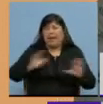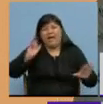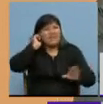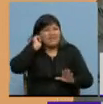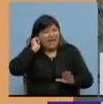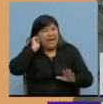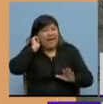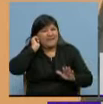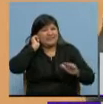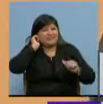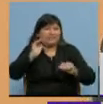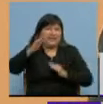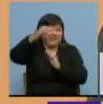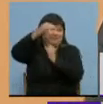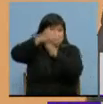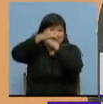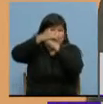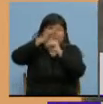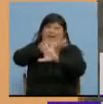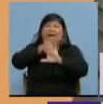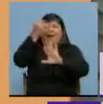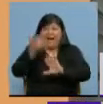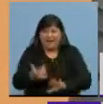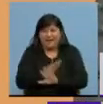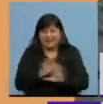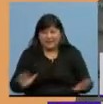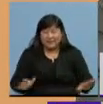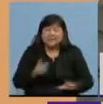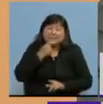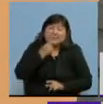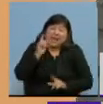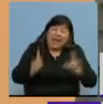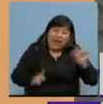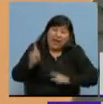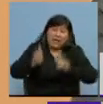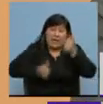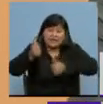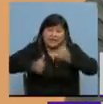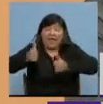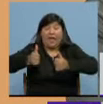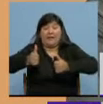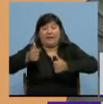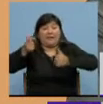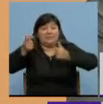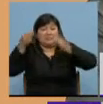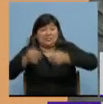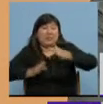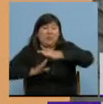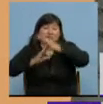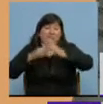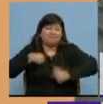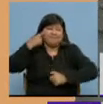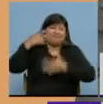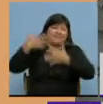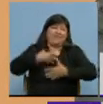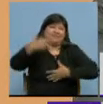que no... Por ahí si puede salir alguna carrera muy tradicional, algo la evaluaría, pero la verdad que estoy muy cómodo